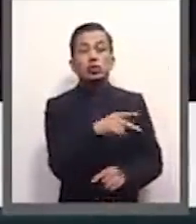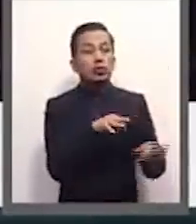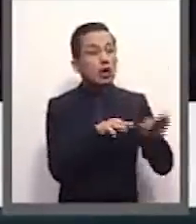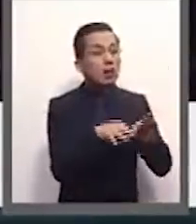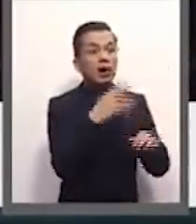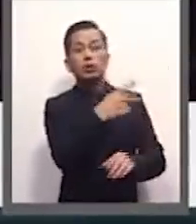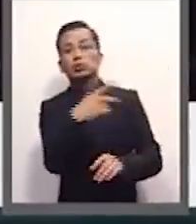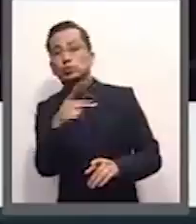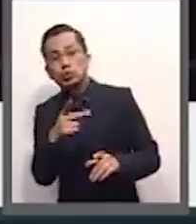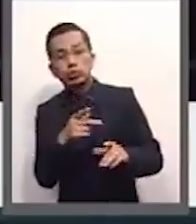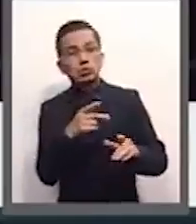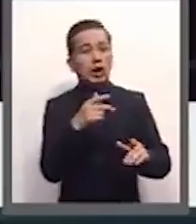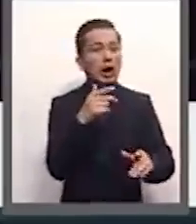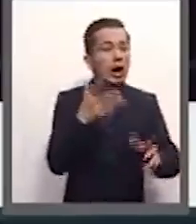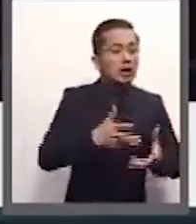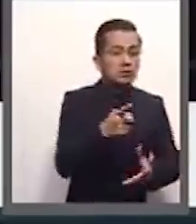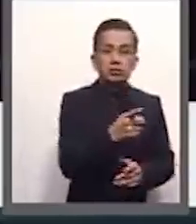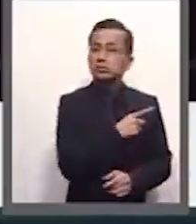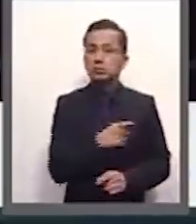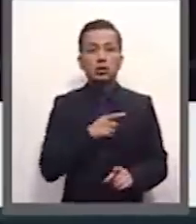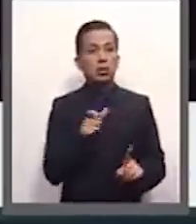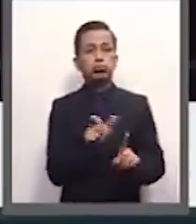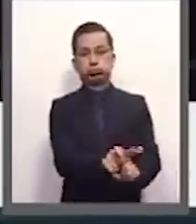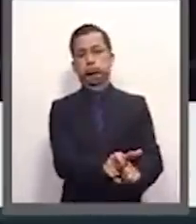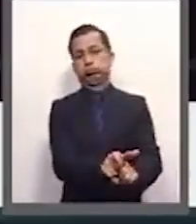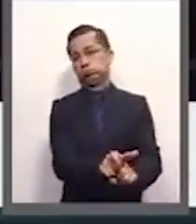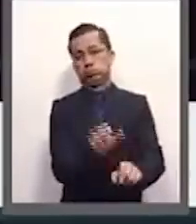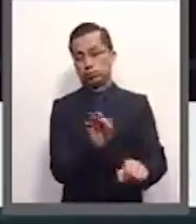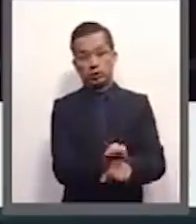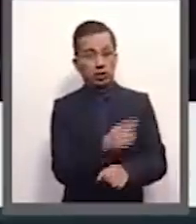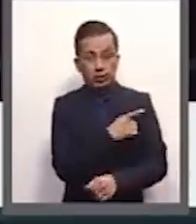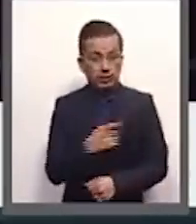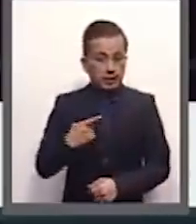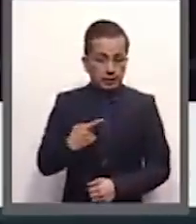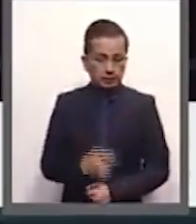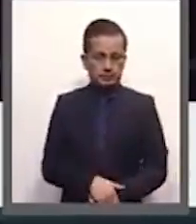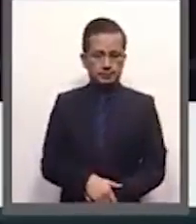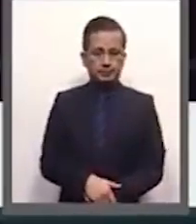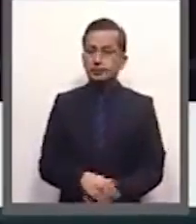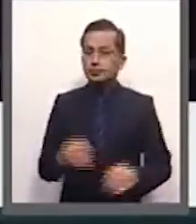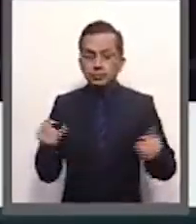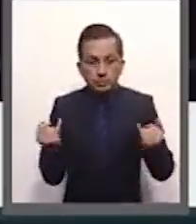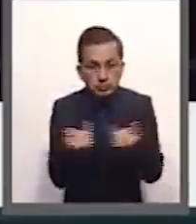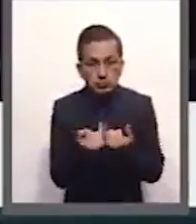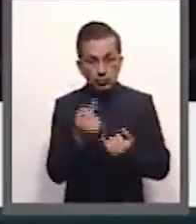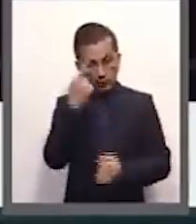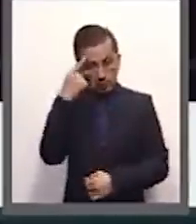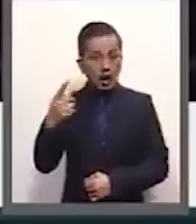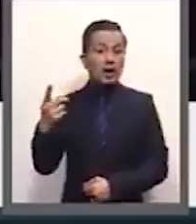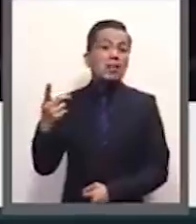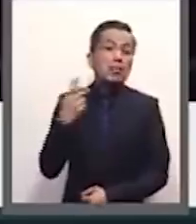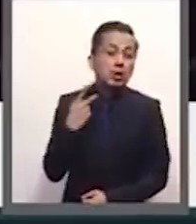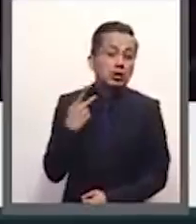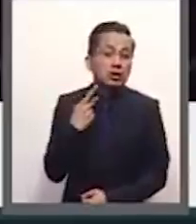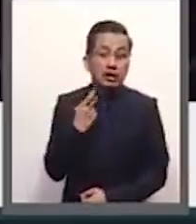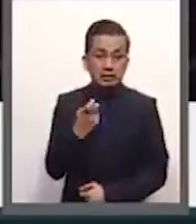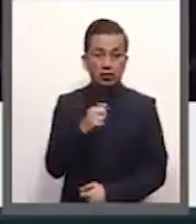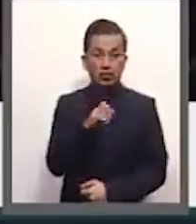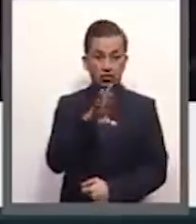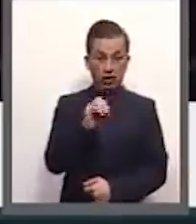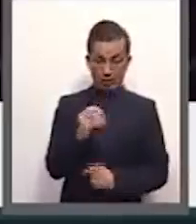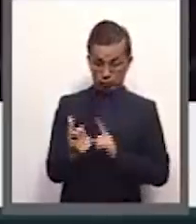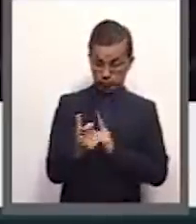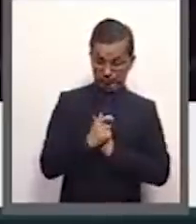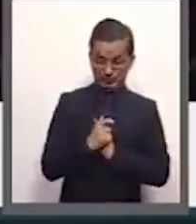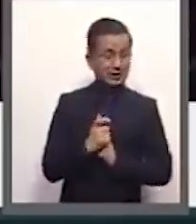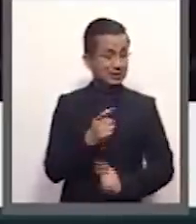cierta protección. De igual manera, en la actividad política, el fuero constitucional es una figura que viene desde la